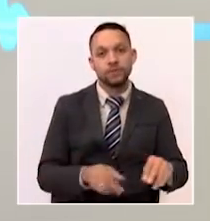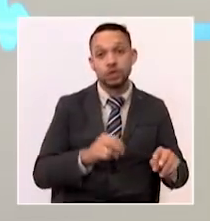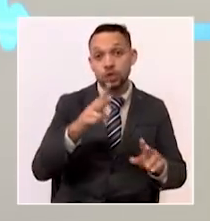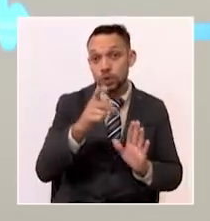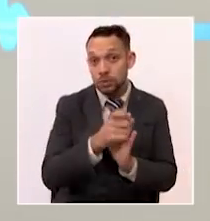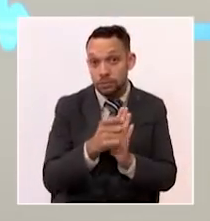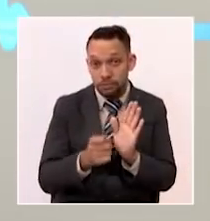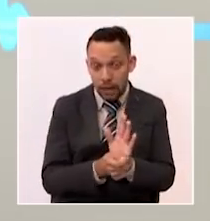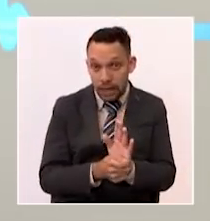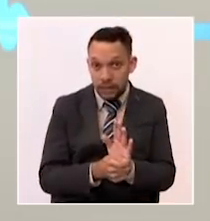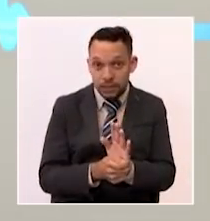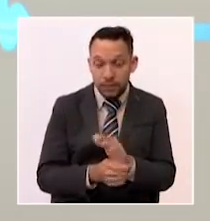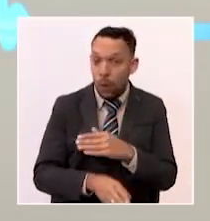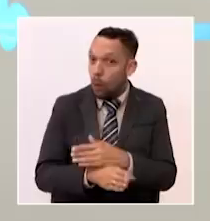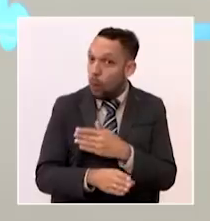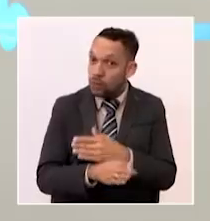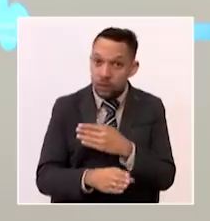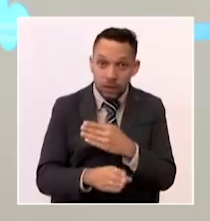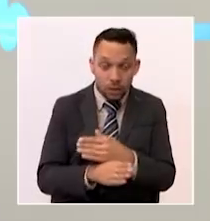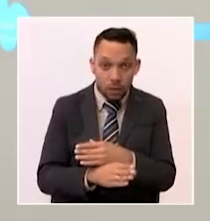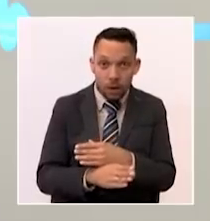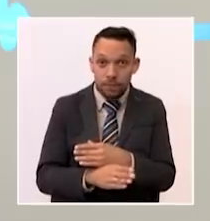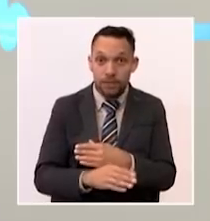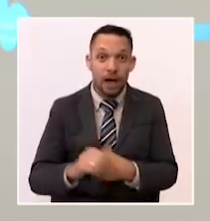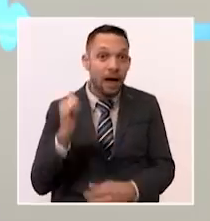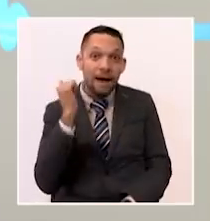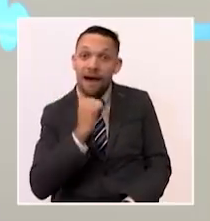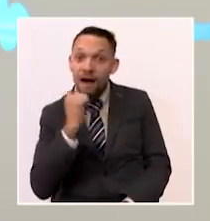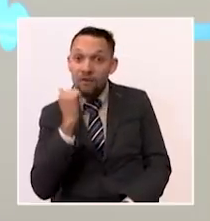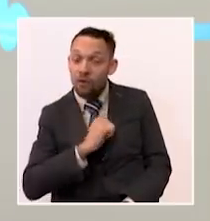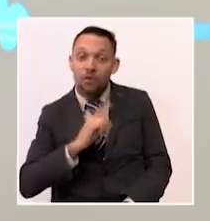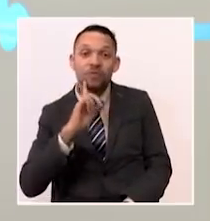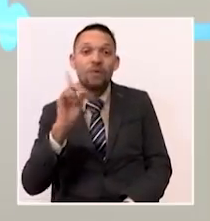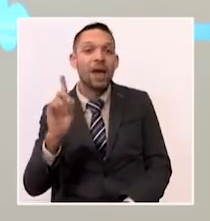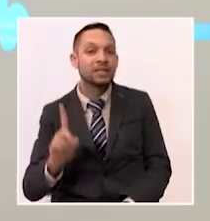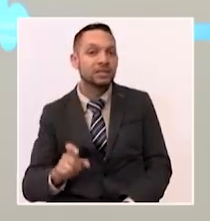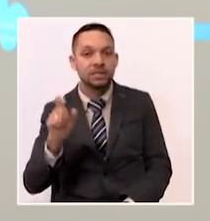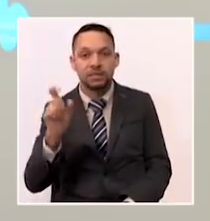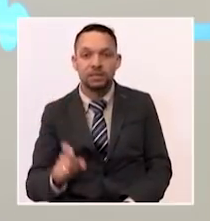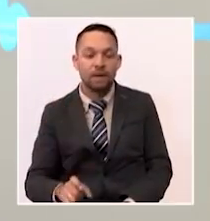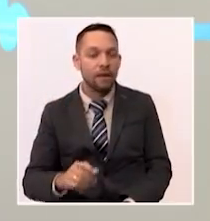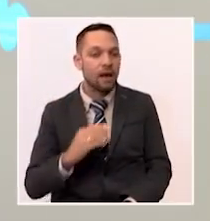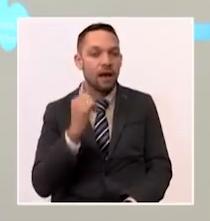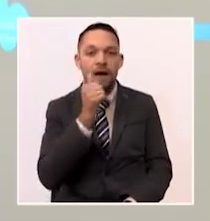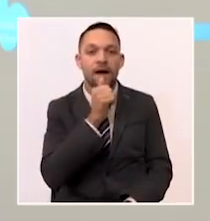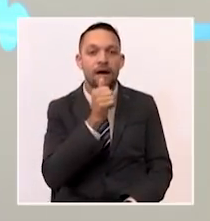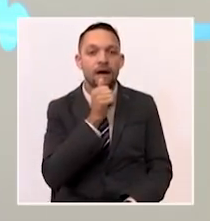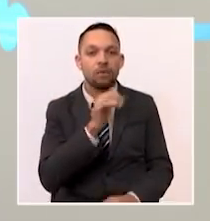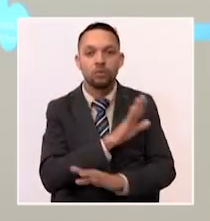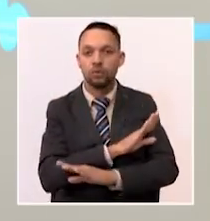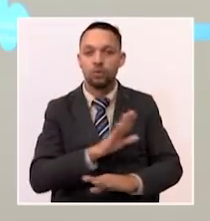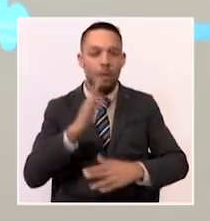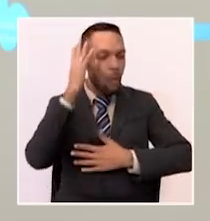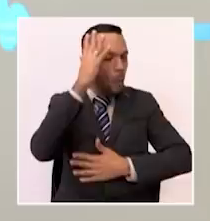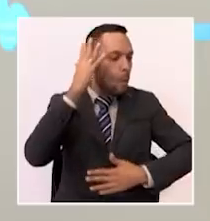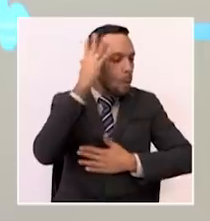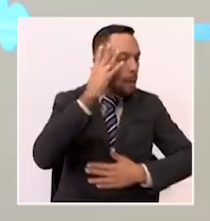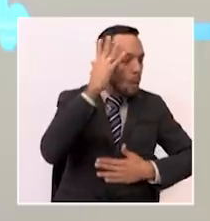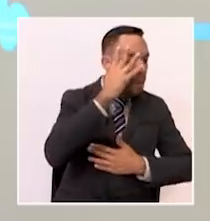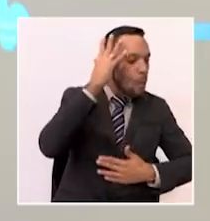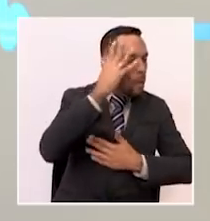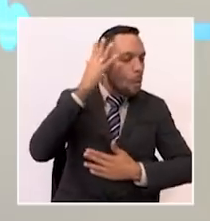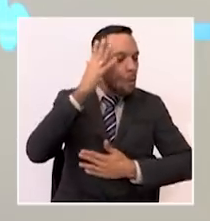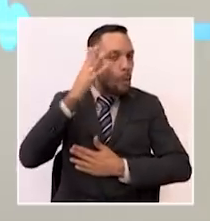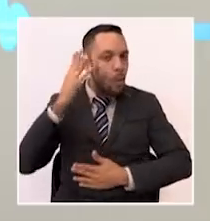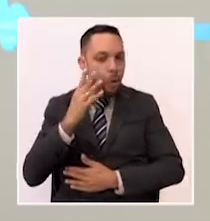esa adecuada higiene sin usar ningún jabón, la paciente persiste con el olor, que es un olor a humedad más